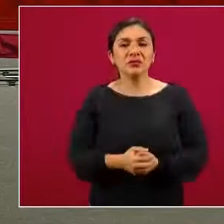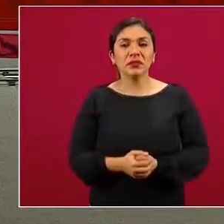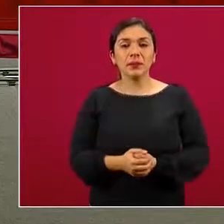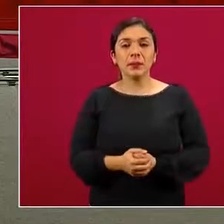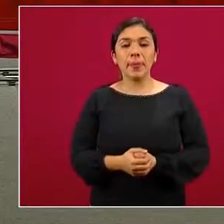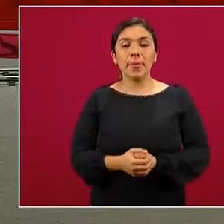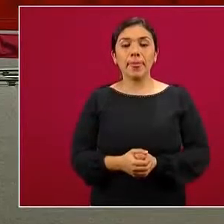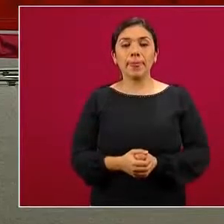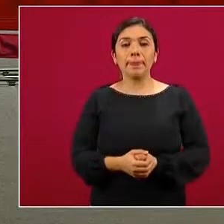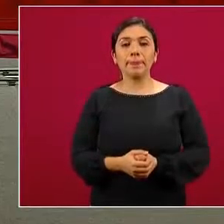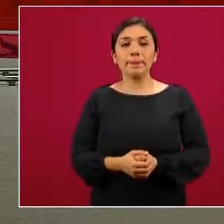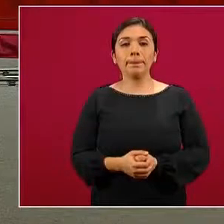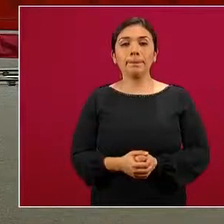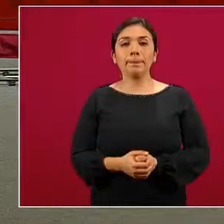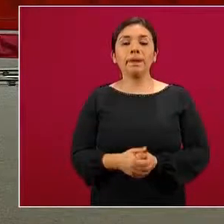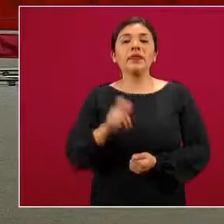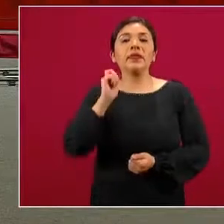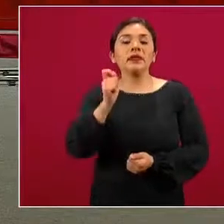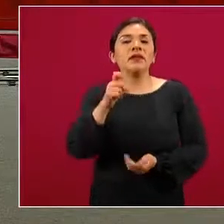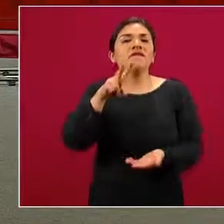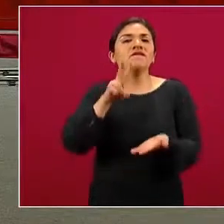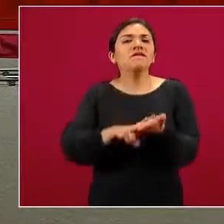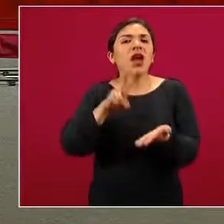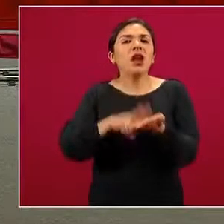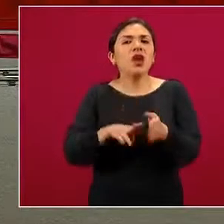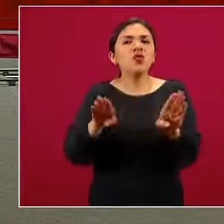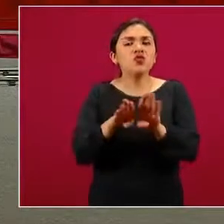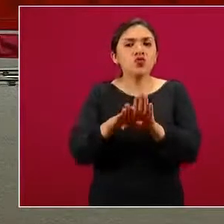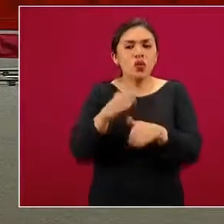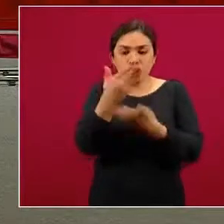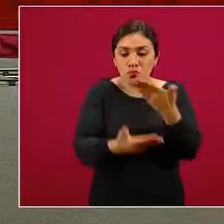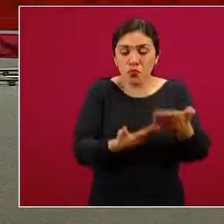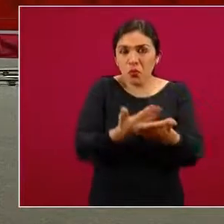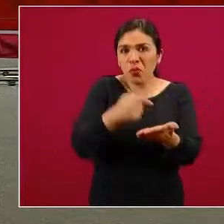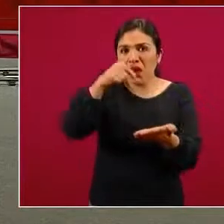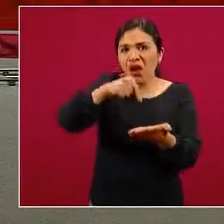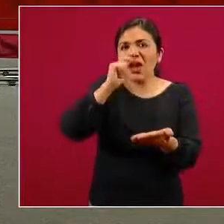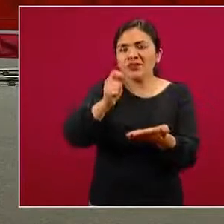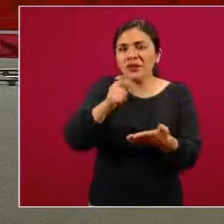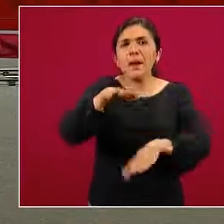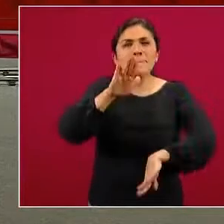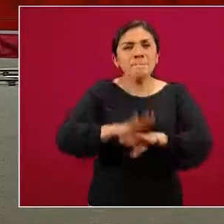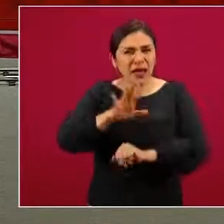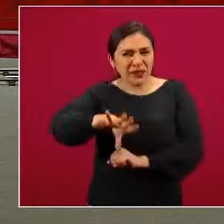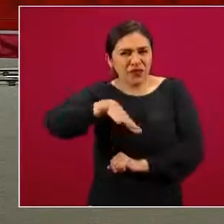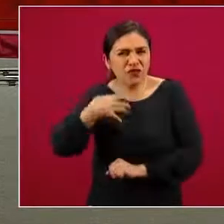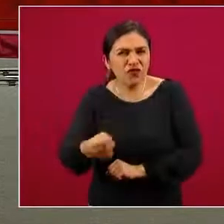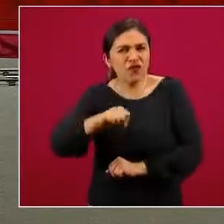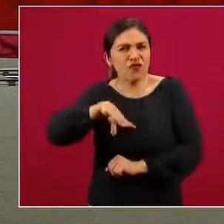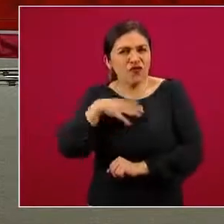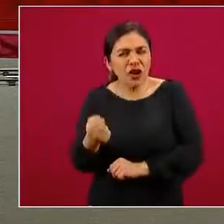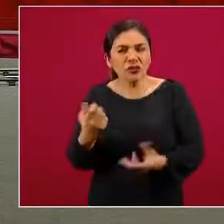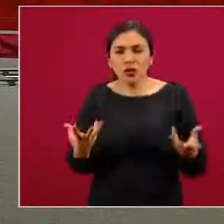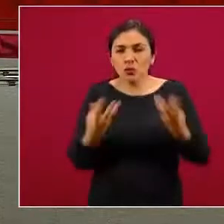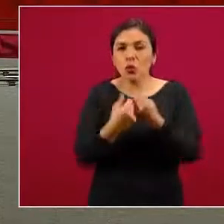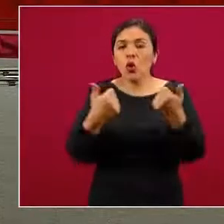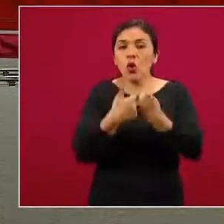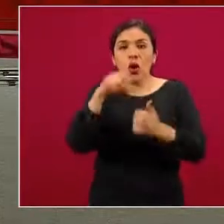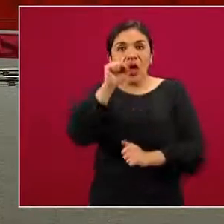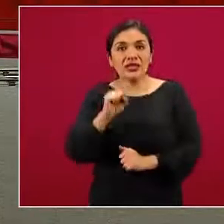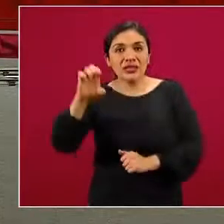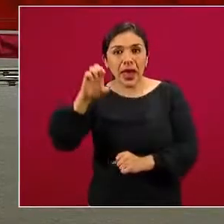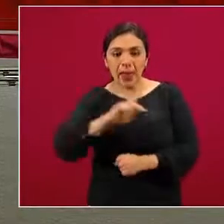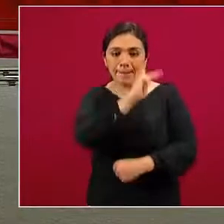De esto, el valor que tiene esta iniciativa, pues sumamos esfuerzos como Secretaría de Economía, como